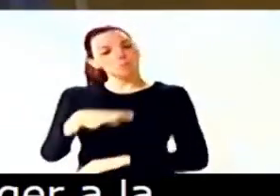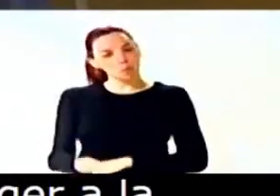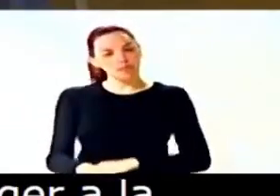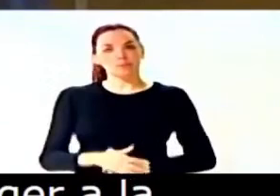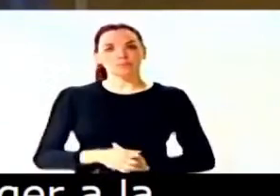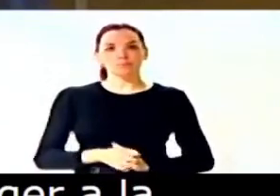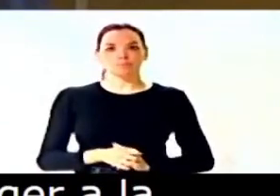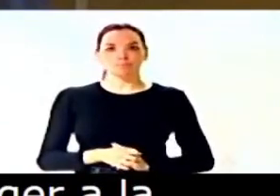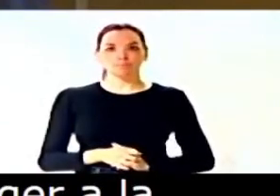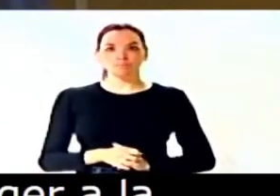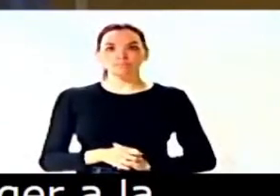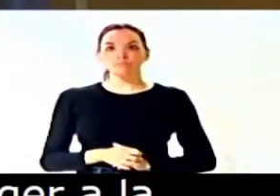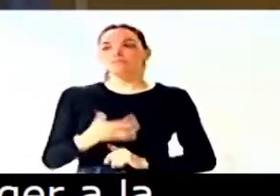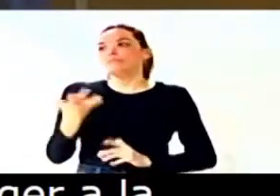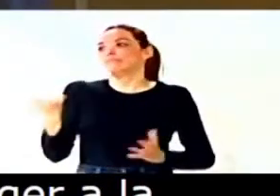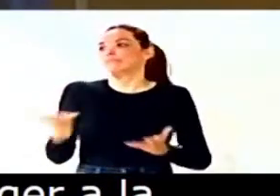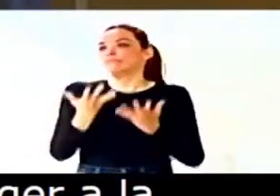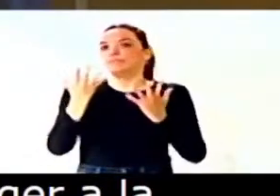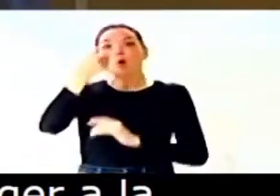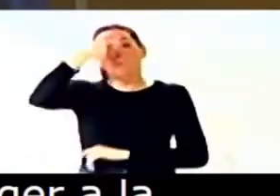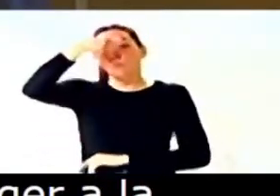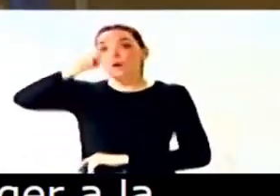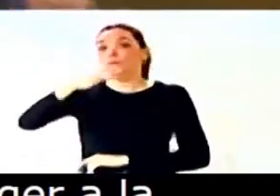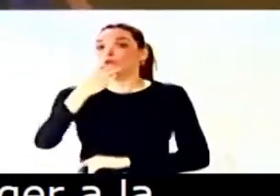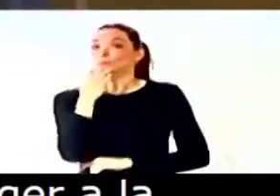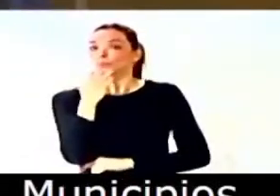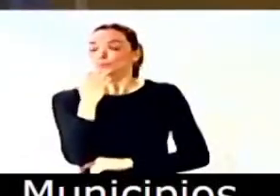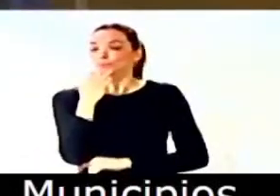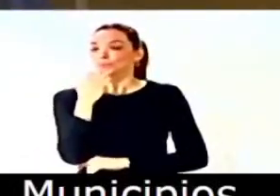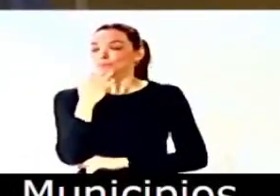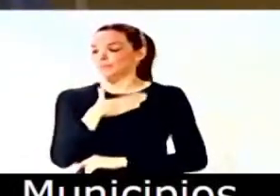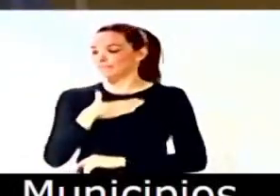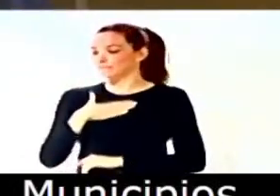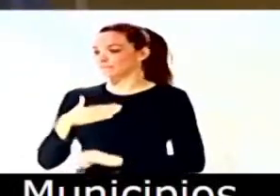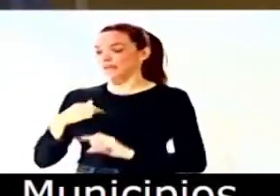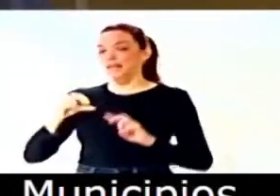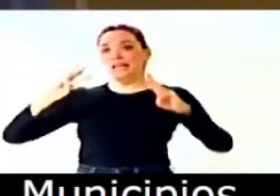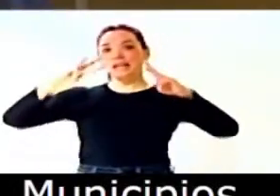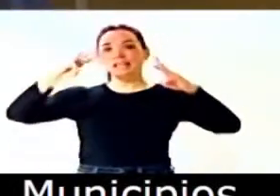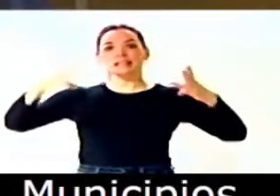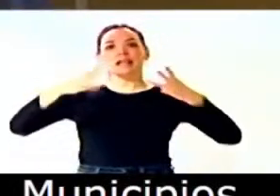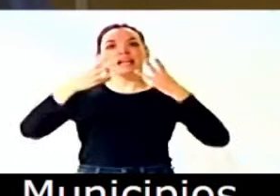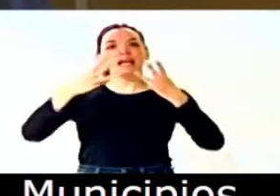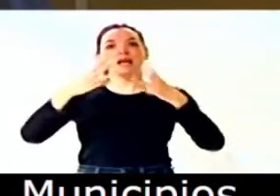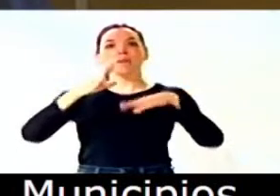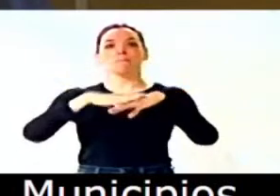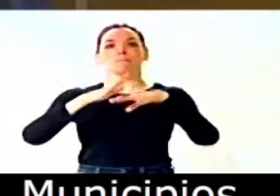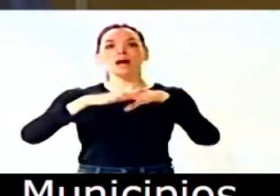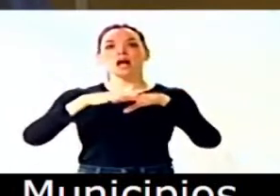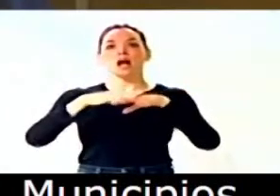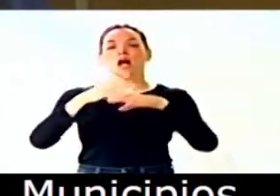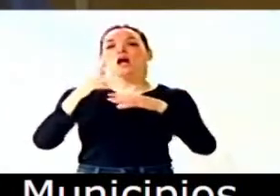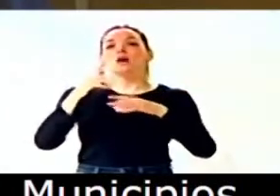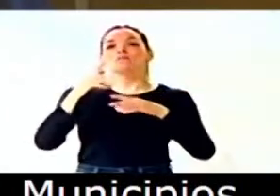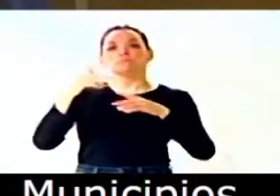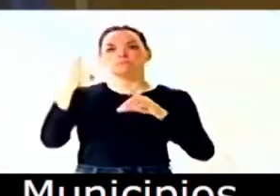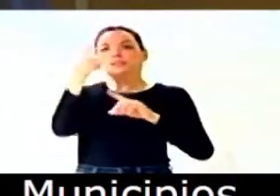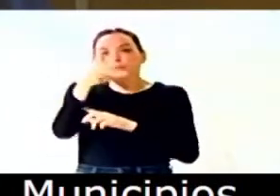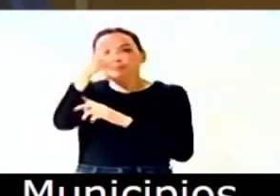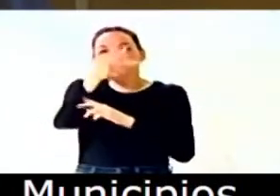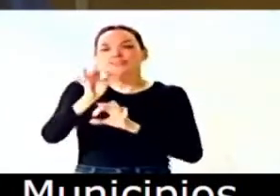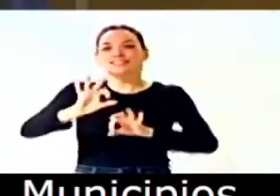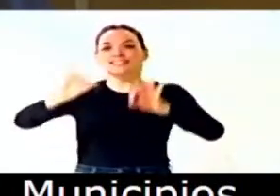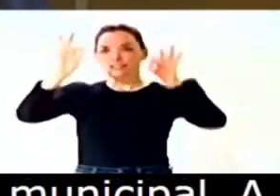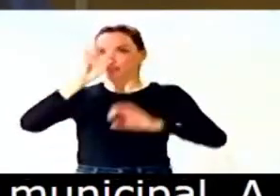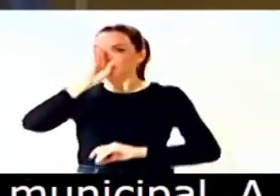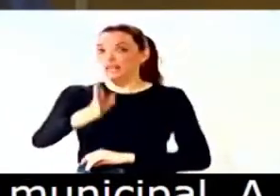aplicaciones. Municipios que quieran crear, por ejemplo, un streaming municipal. A través de este decreto de